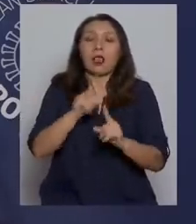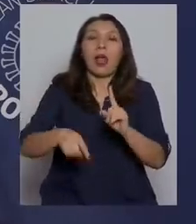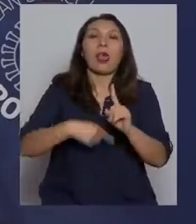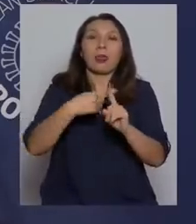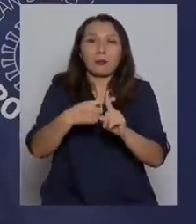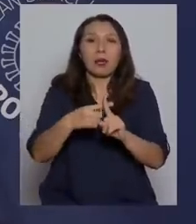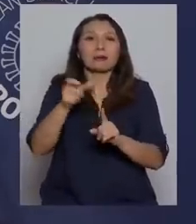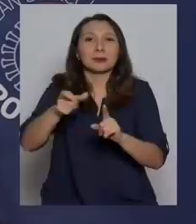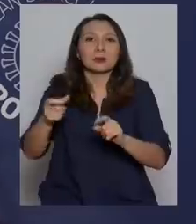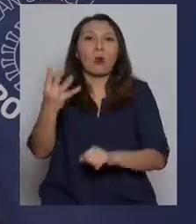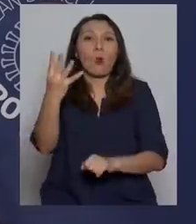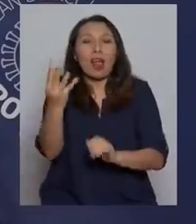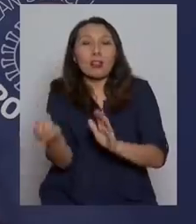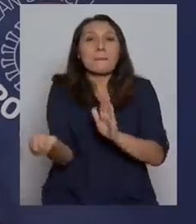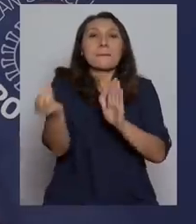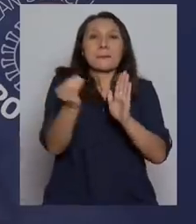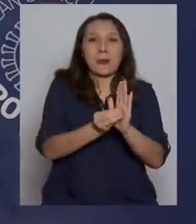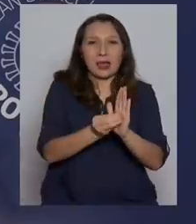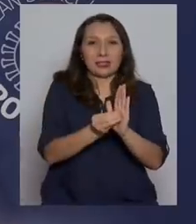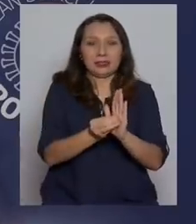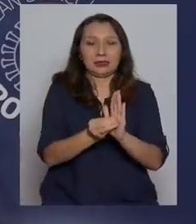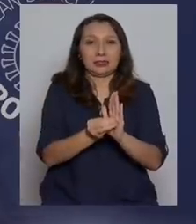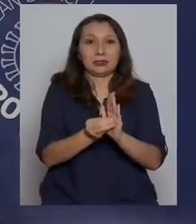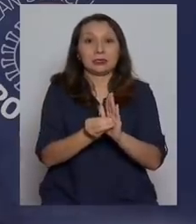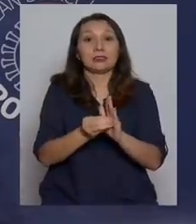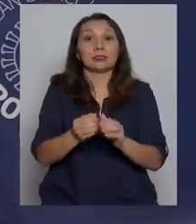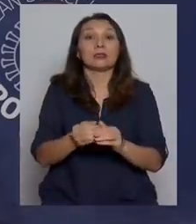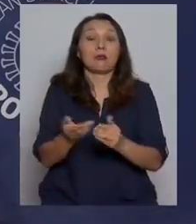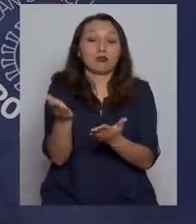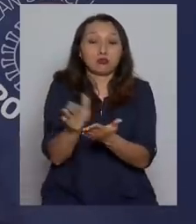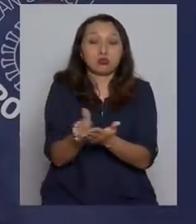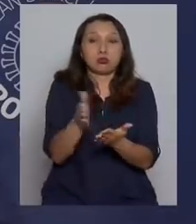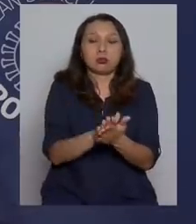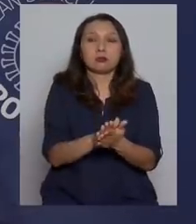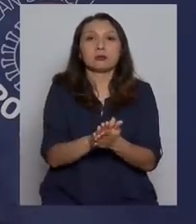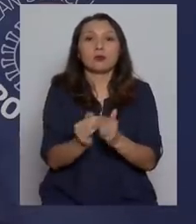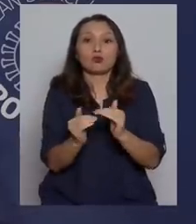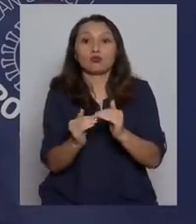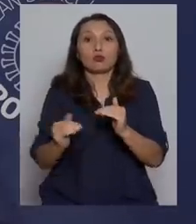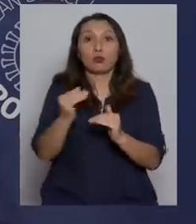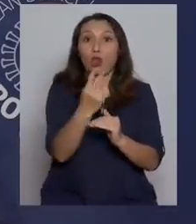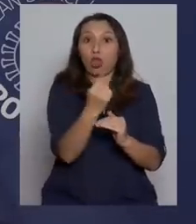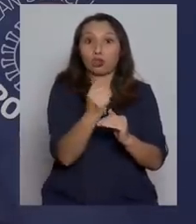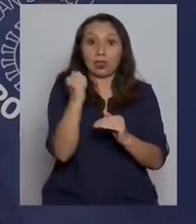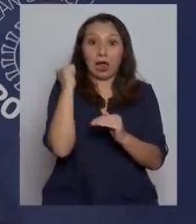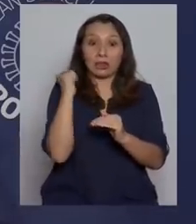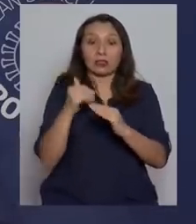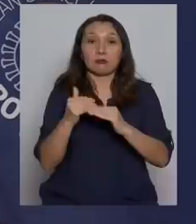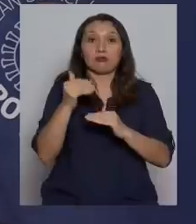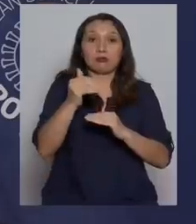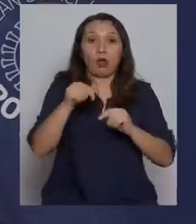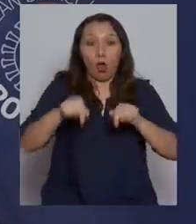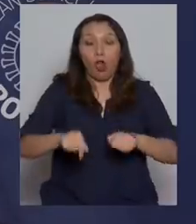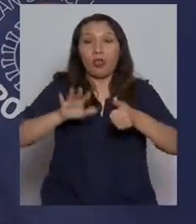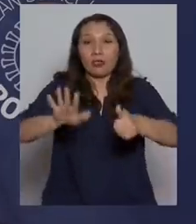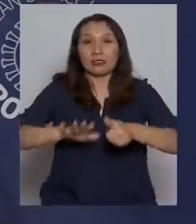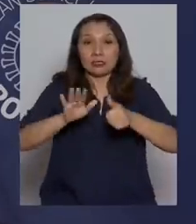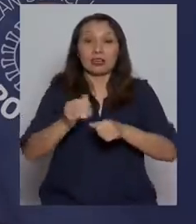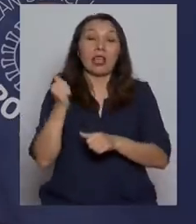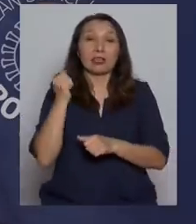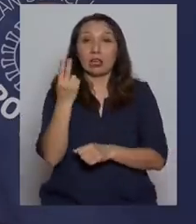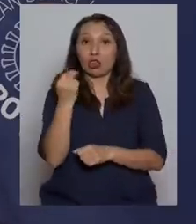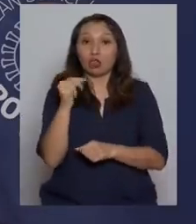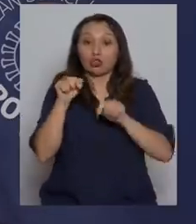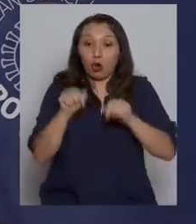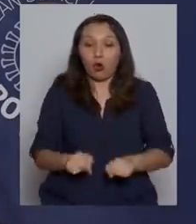agregar 4 personas a las cifras fallecidos, o sea, hemos subido de 12 a 16, 12 informados